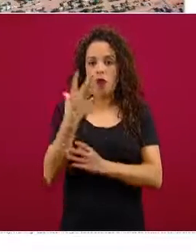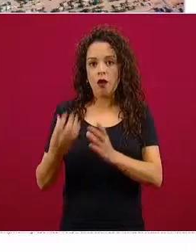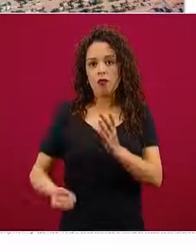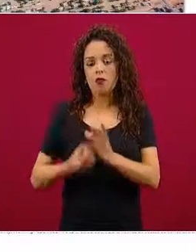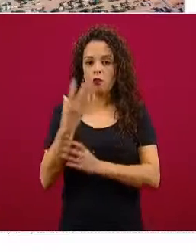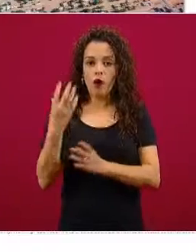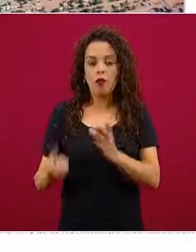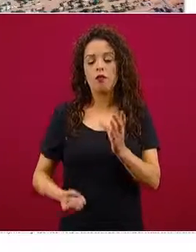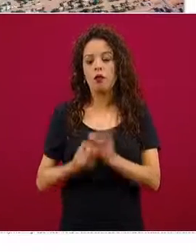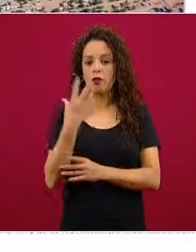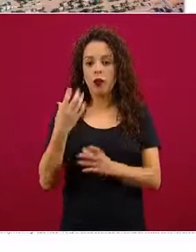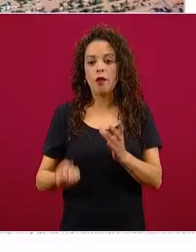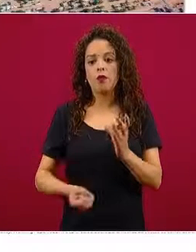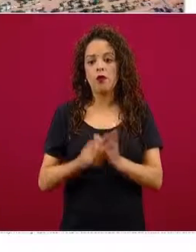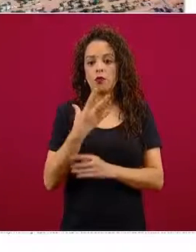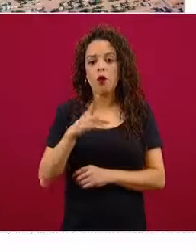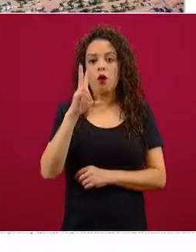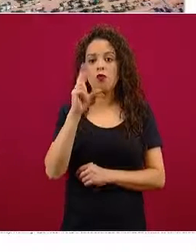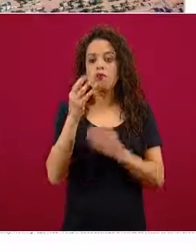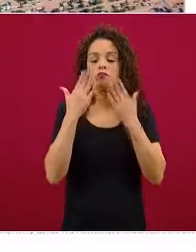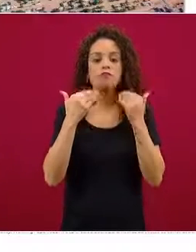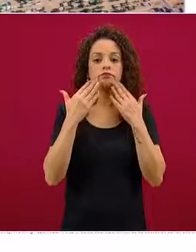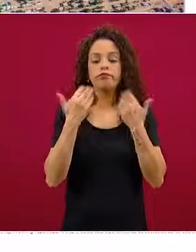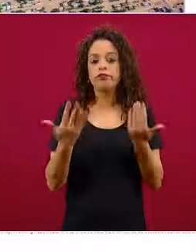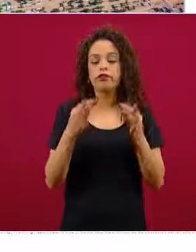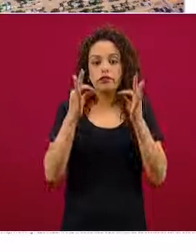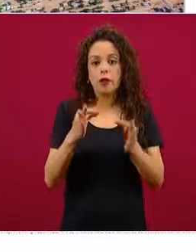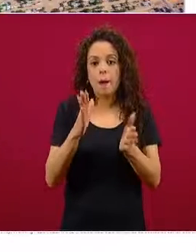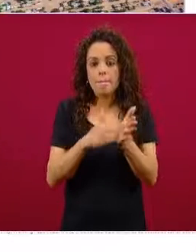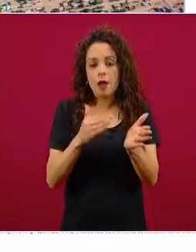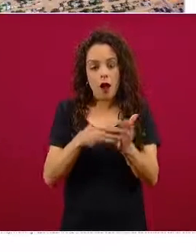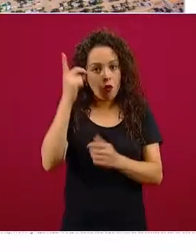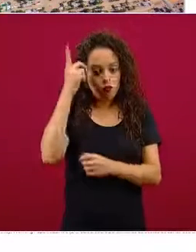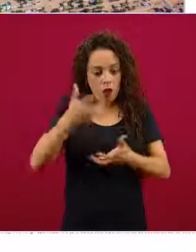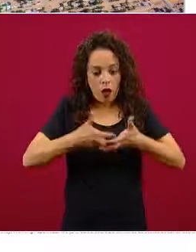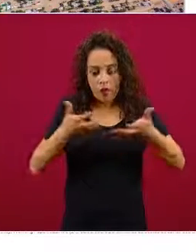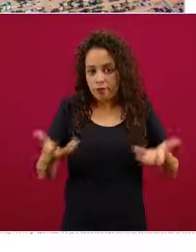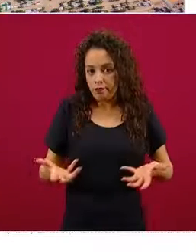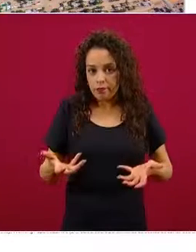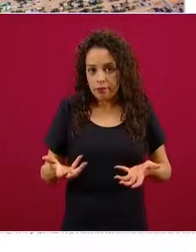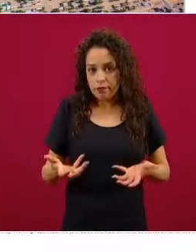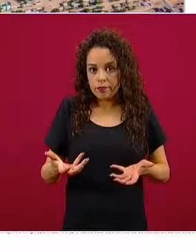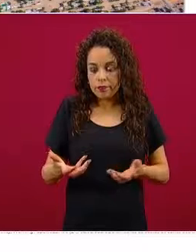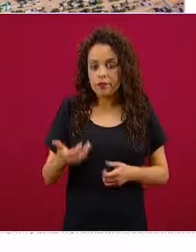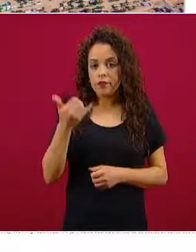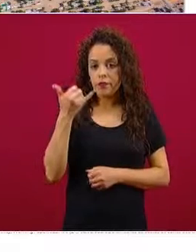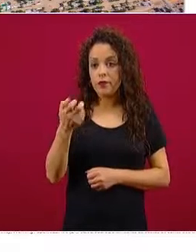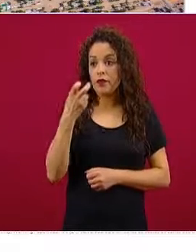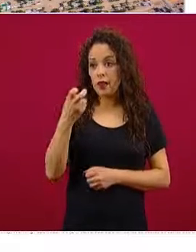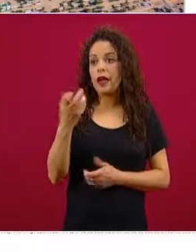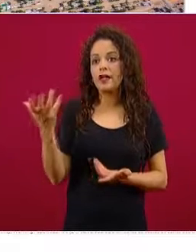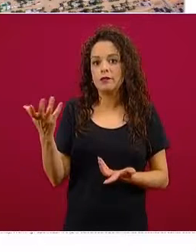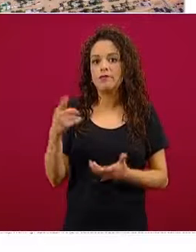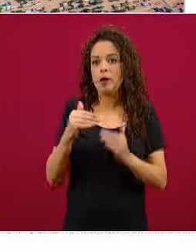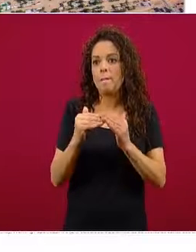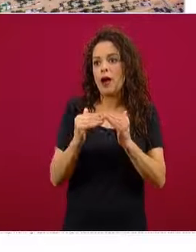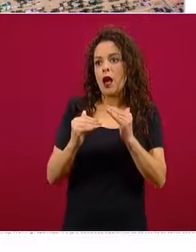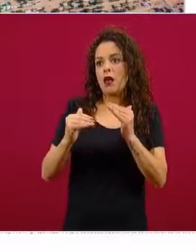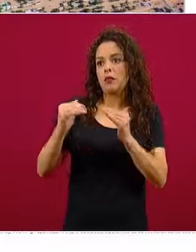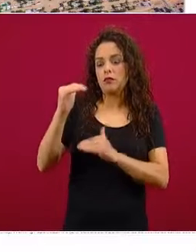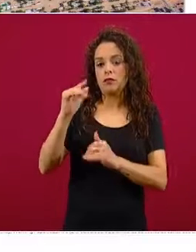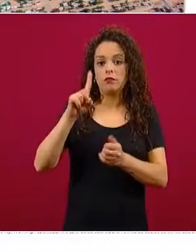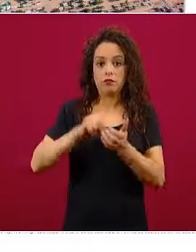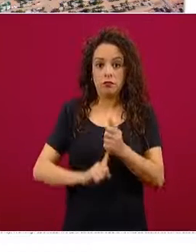irregularidad cada año. O sea, es un fenómeno muy ágil, muy dinámico y que le está ganando al Estado mexicano. Y al Estado mexicano quiero